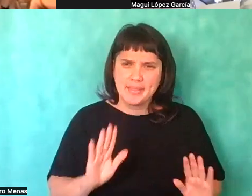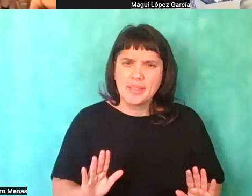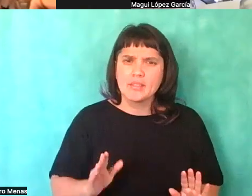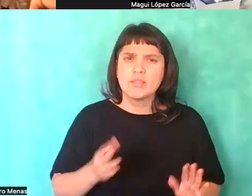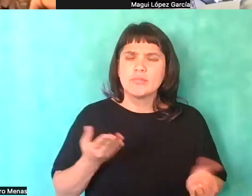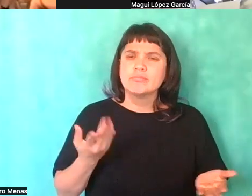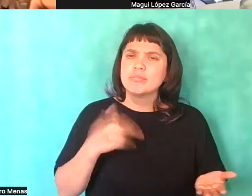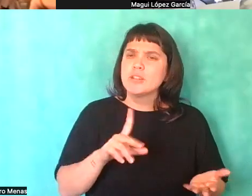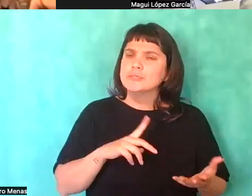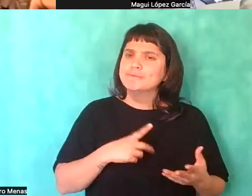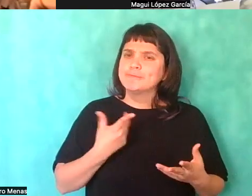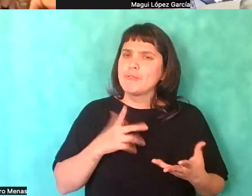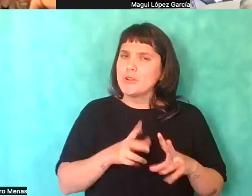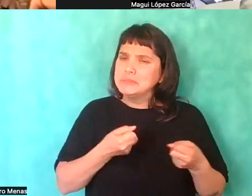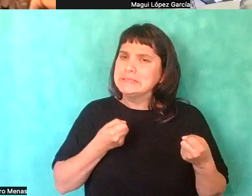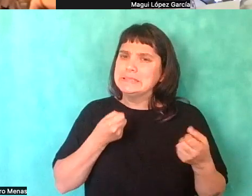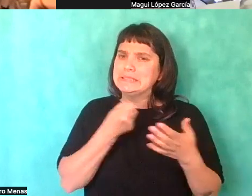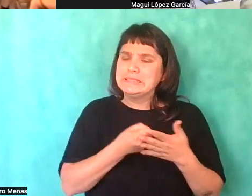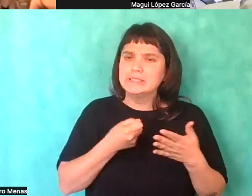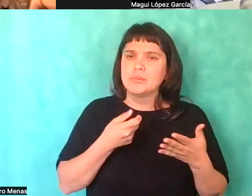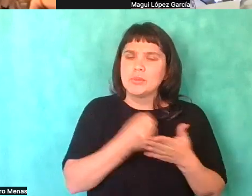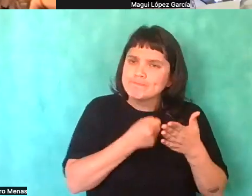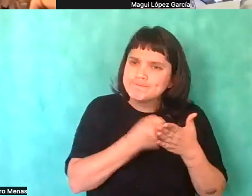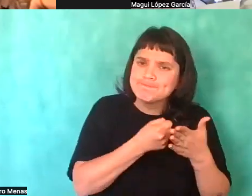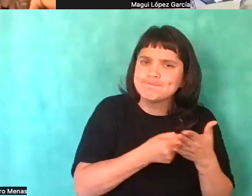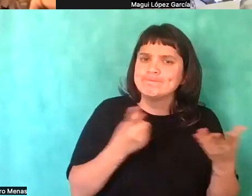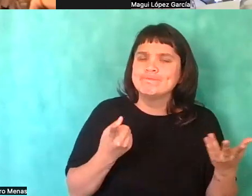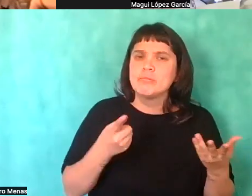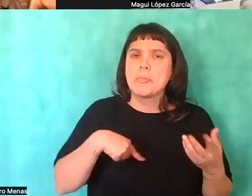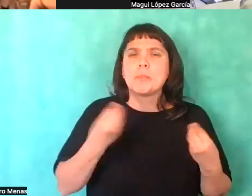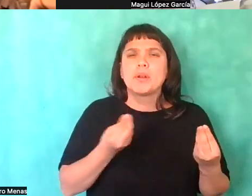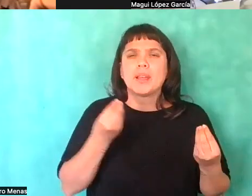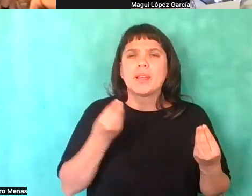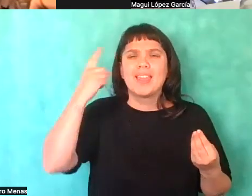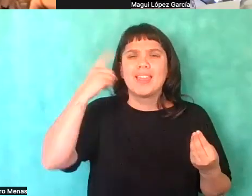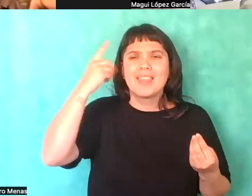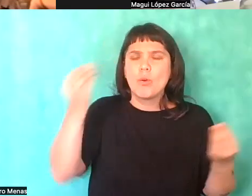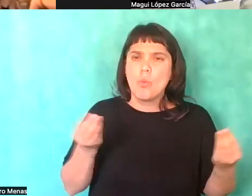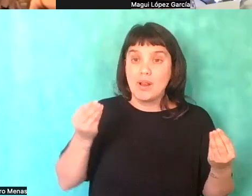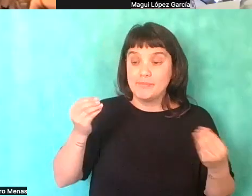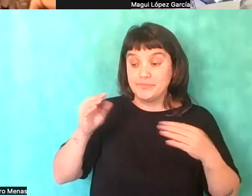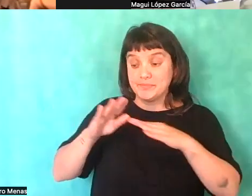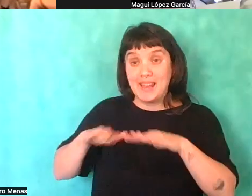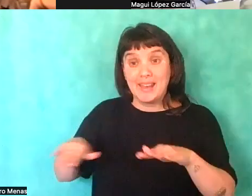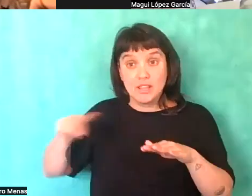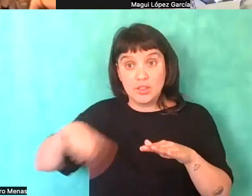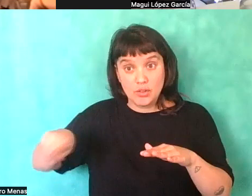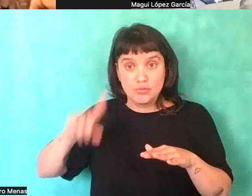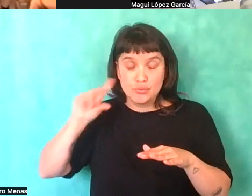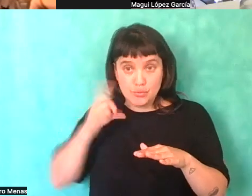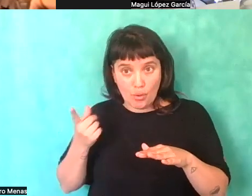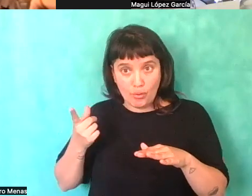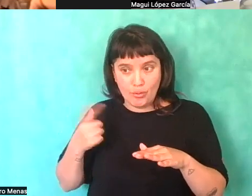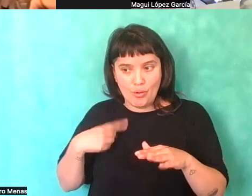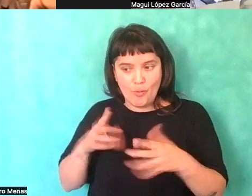resistencia porque, bueno, está esta idea o esta expectativa de que el niño o niña sea como uno,